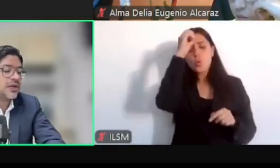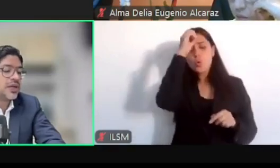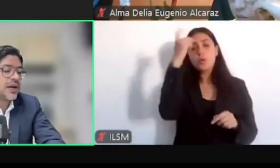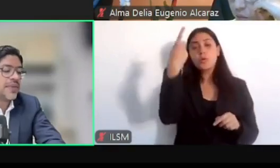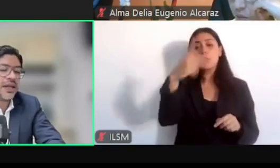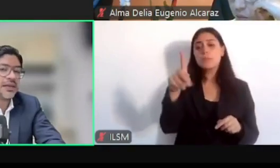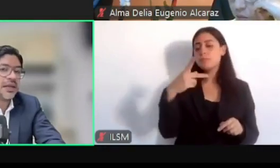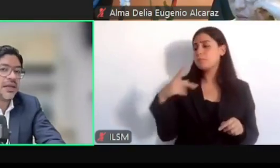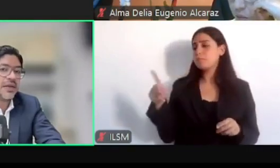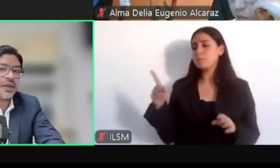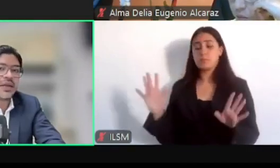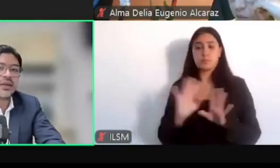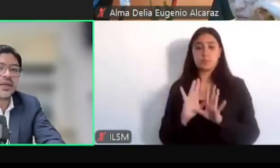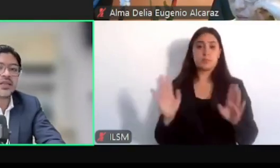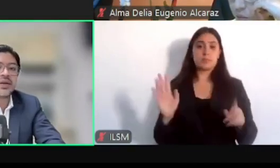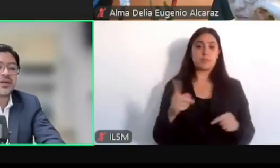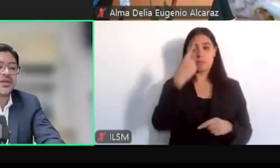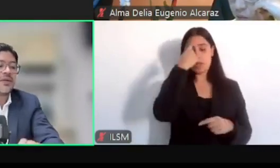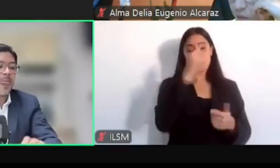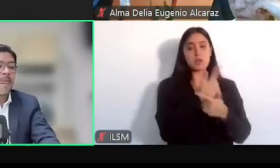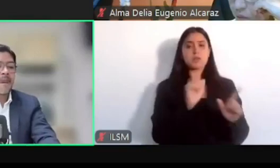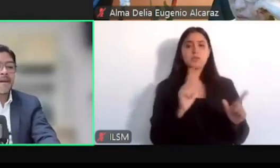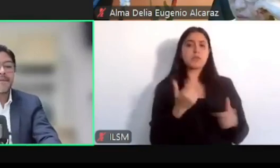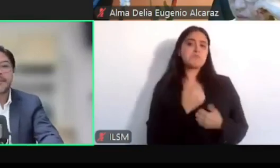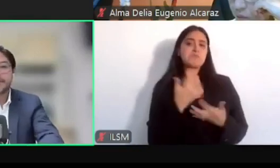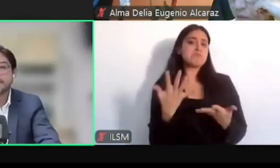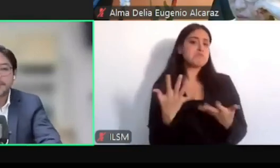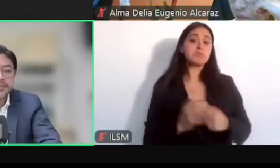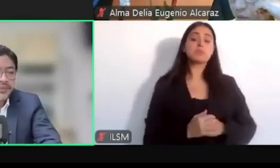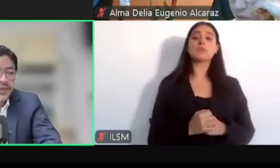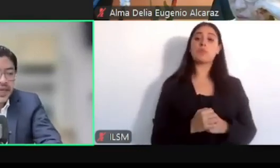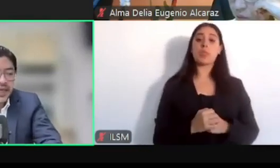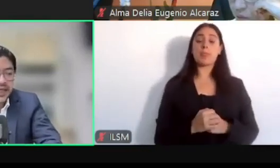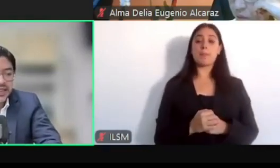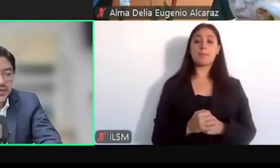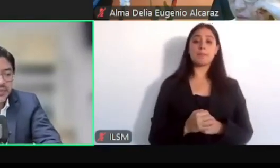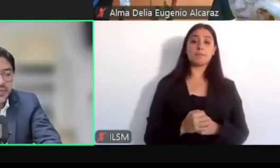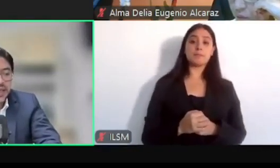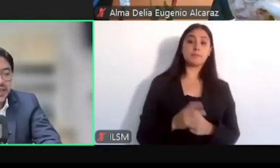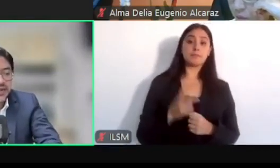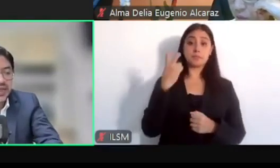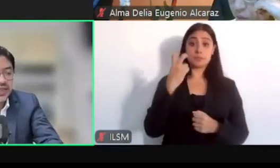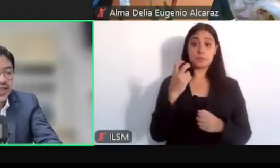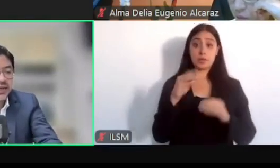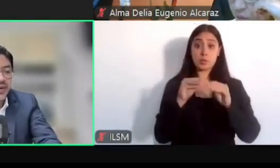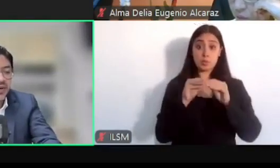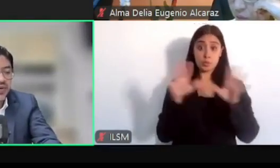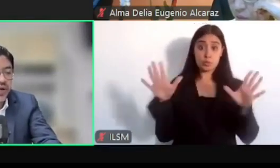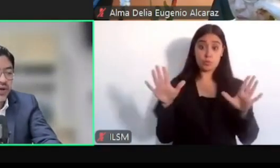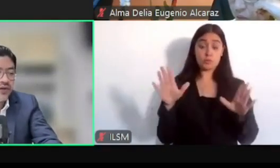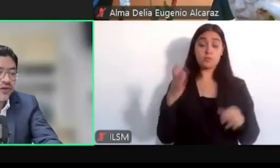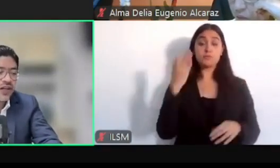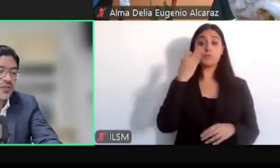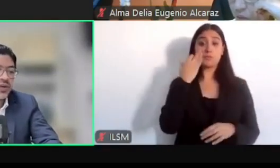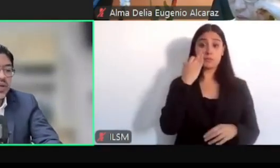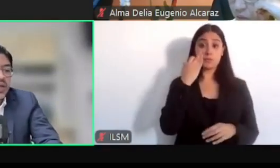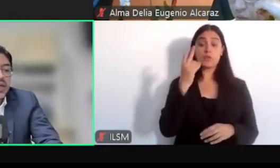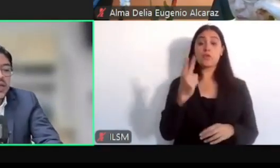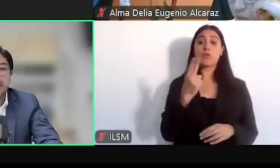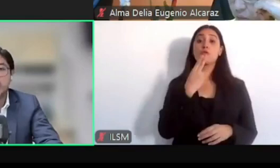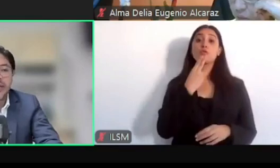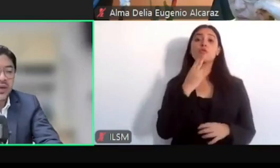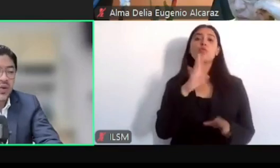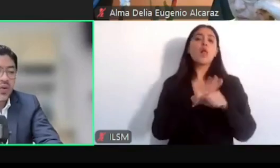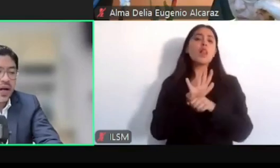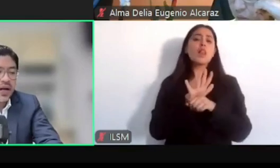genéricos amparadas en la libertad de expresión en relación a la publicación realizada por el usuario de Facebook